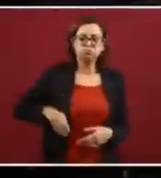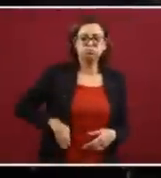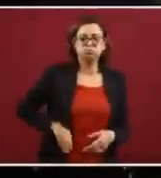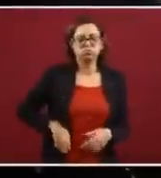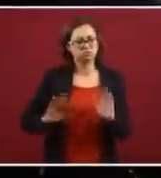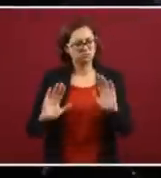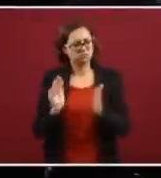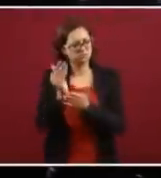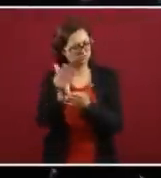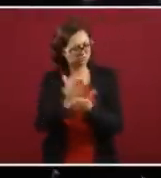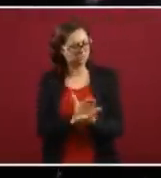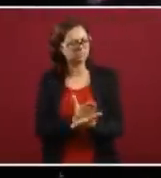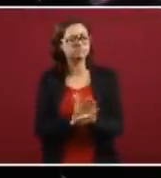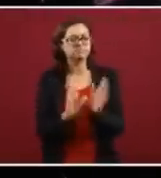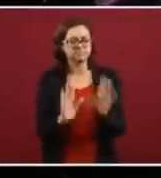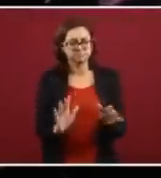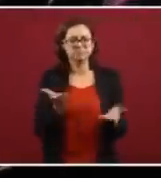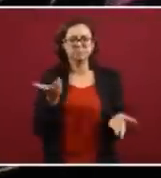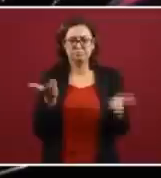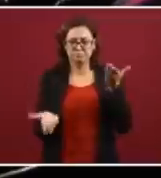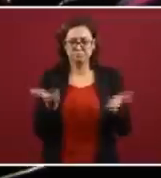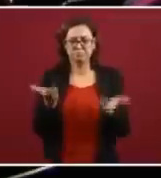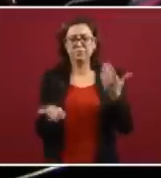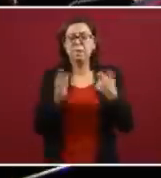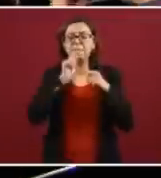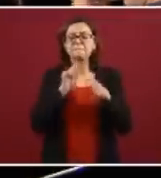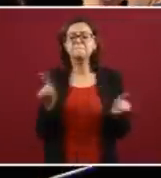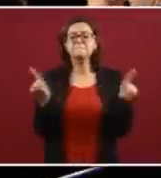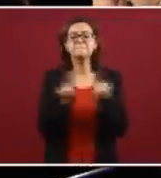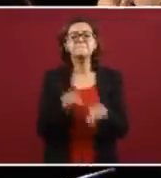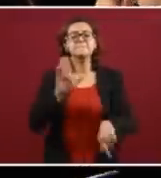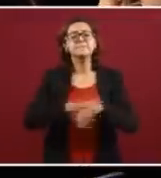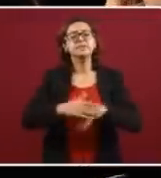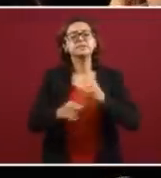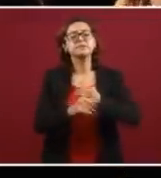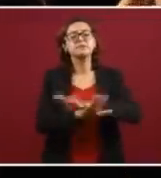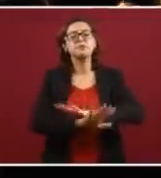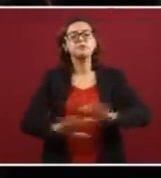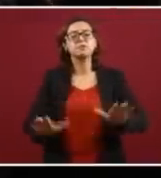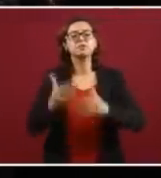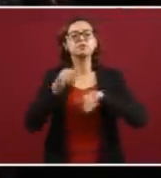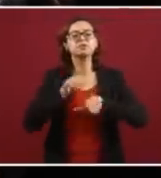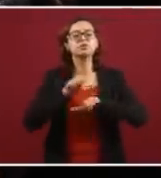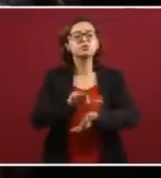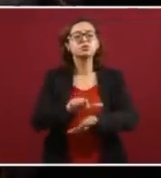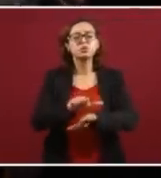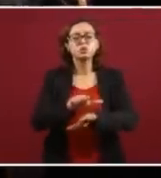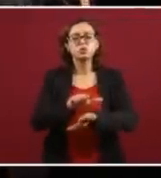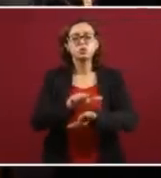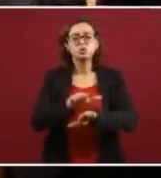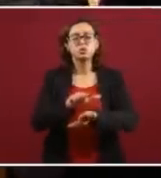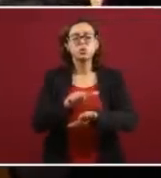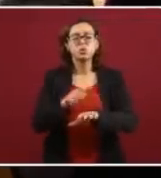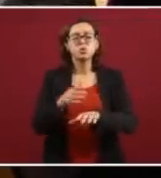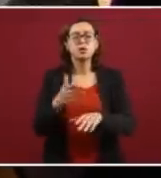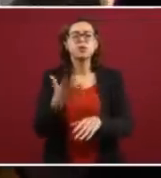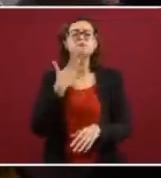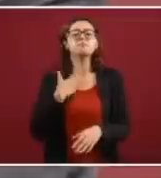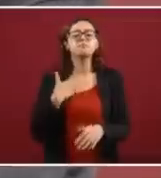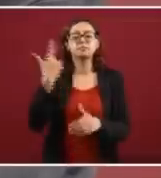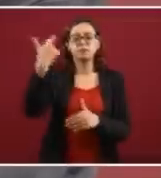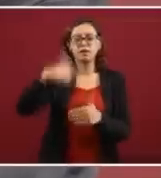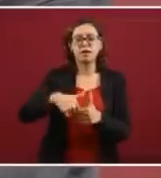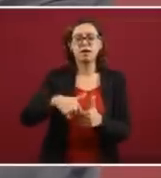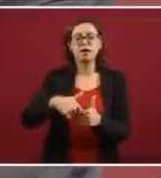que no se excedan. Vamos también a dar a conocer cuáles son las gasolineras en donde